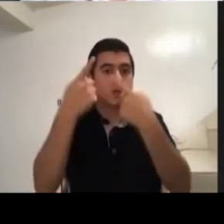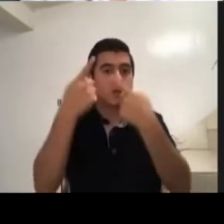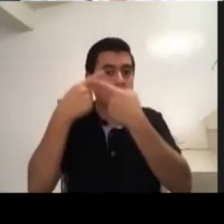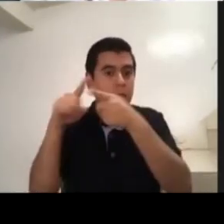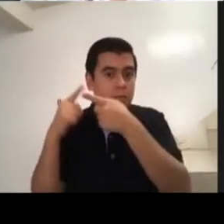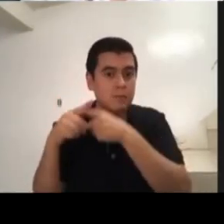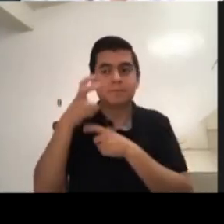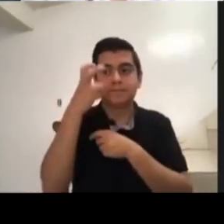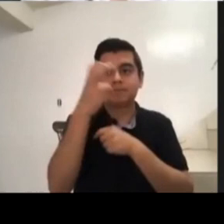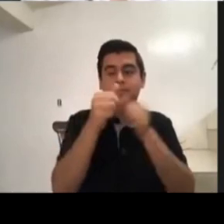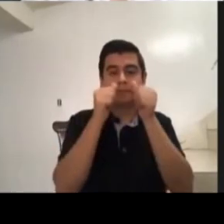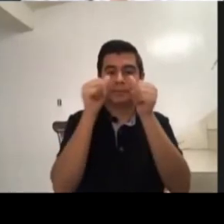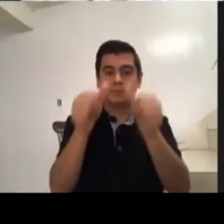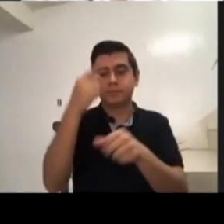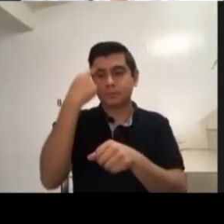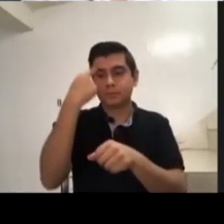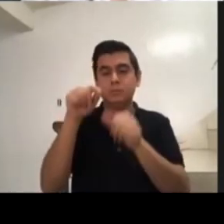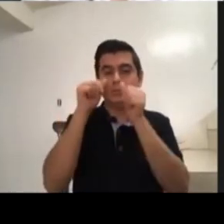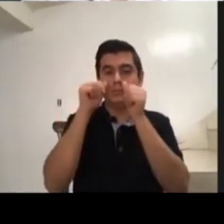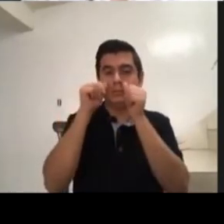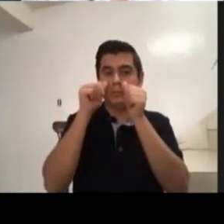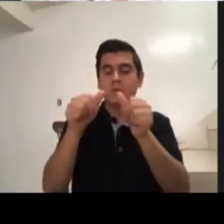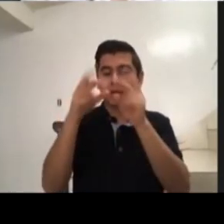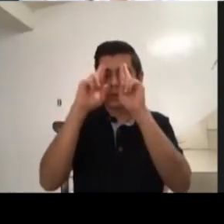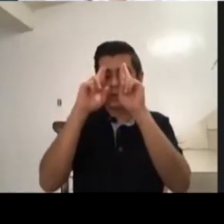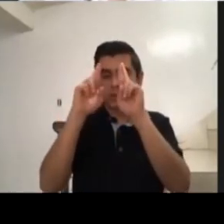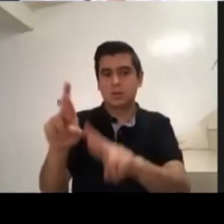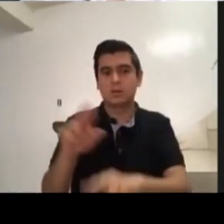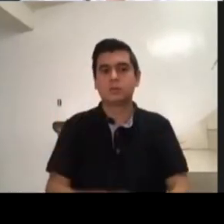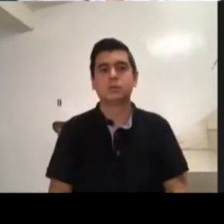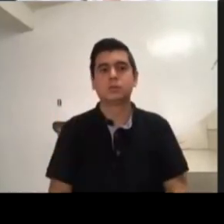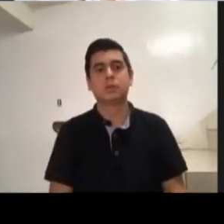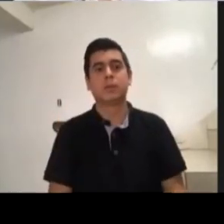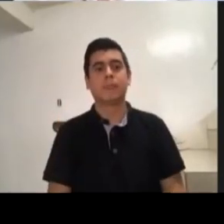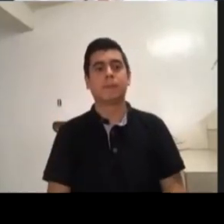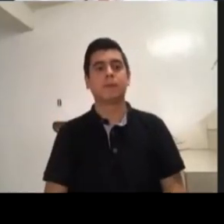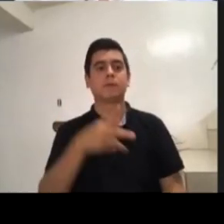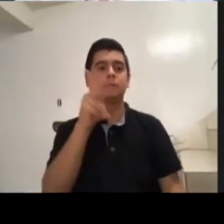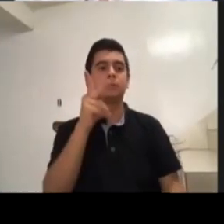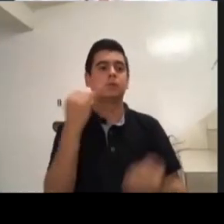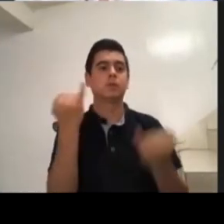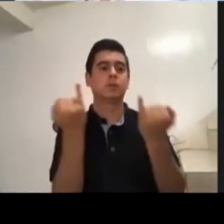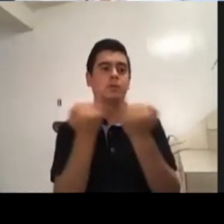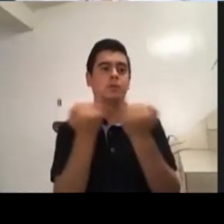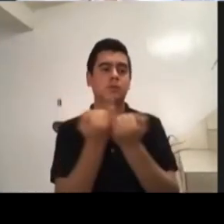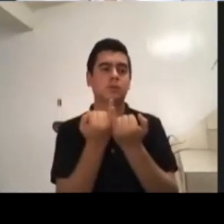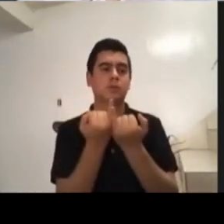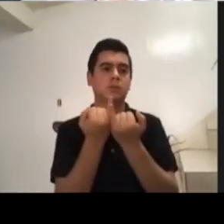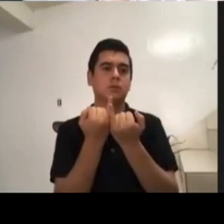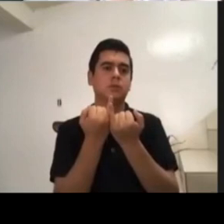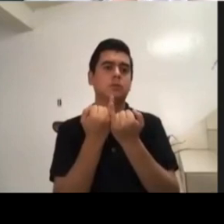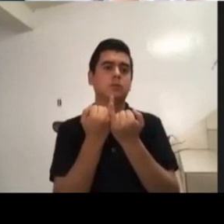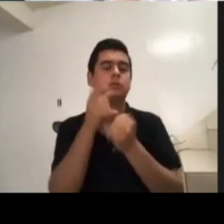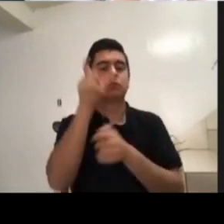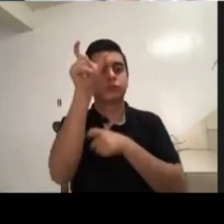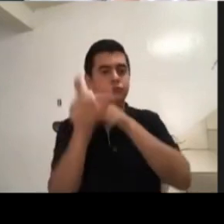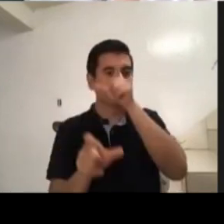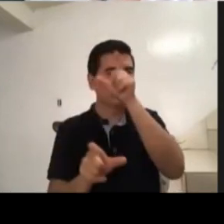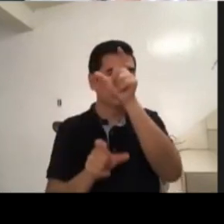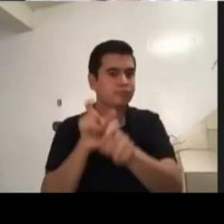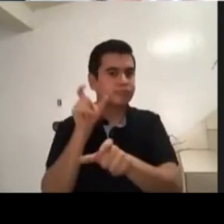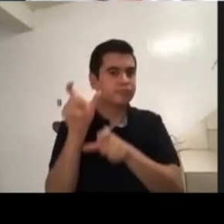atender. Y luego, esos elementos que debemos atender, pues requieren entonces sí algunos